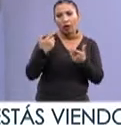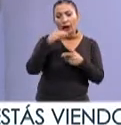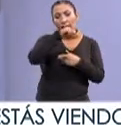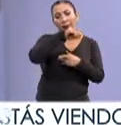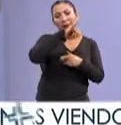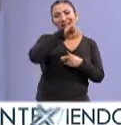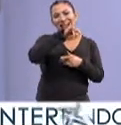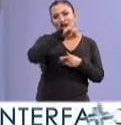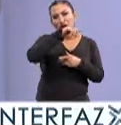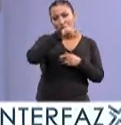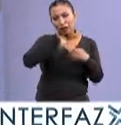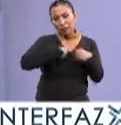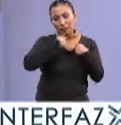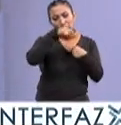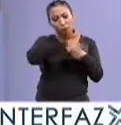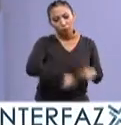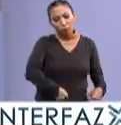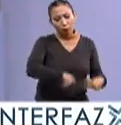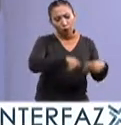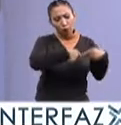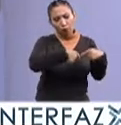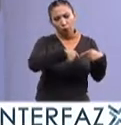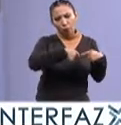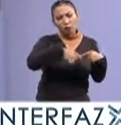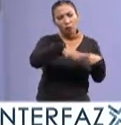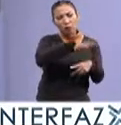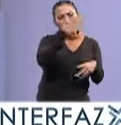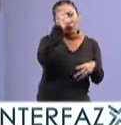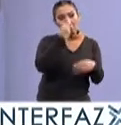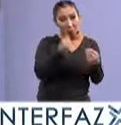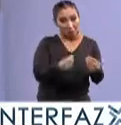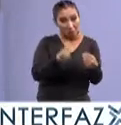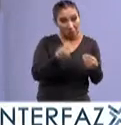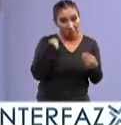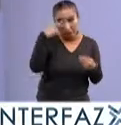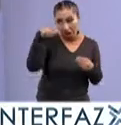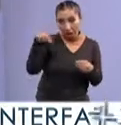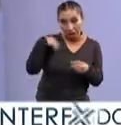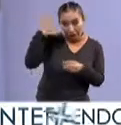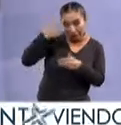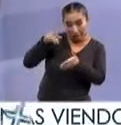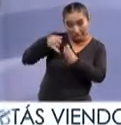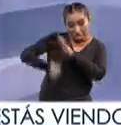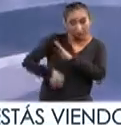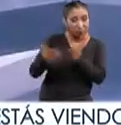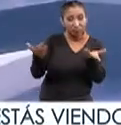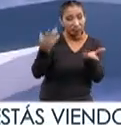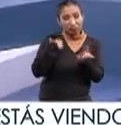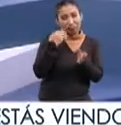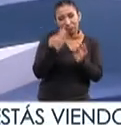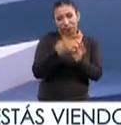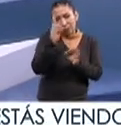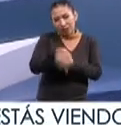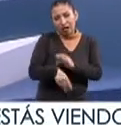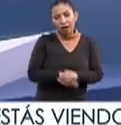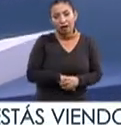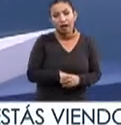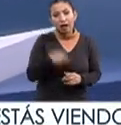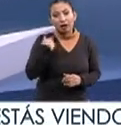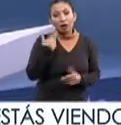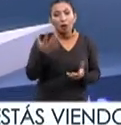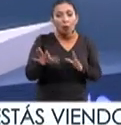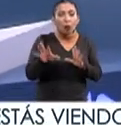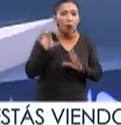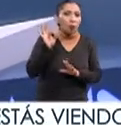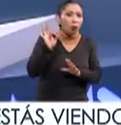Minnesota, y ahí en Estados Unidos creciendo no aprendemos mucho sobre México, la verdad, en lo correcto. Llego de